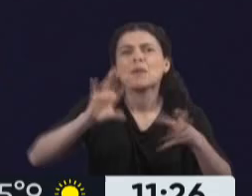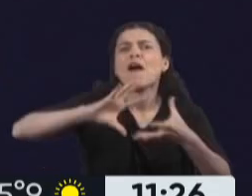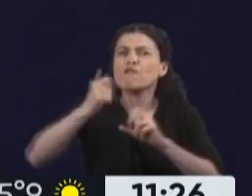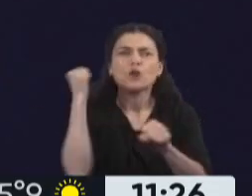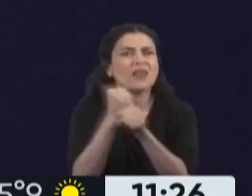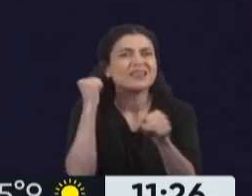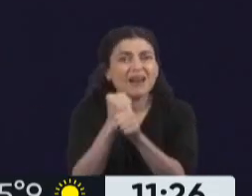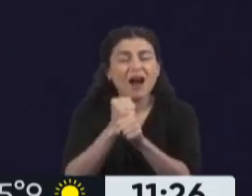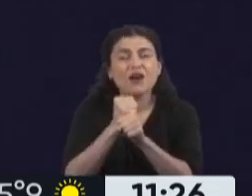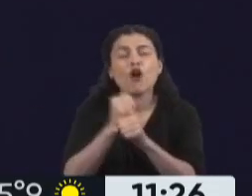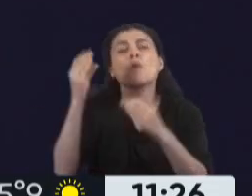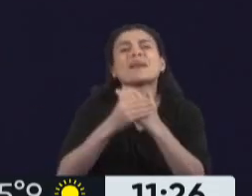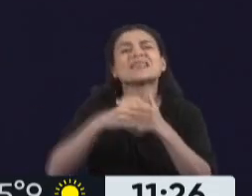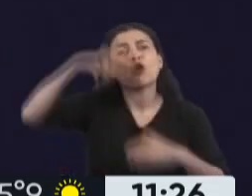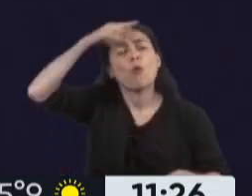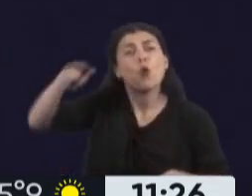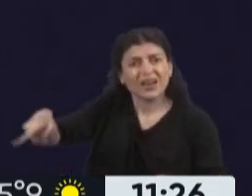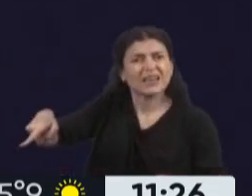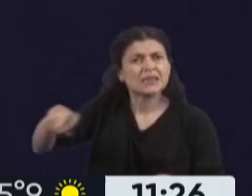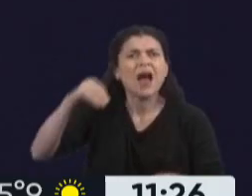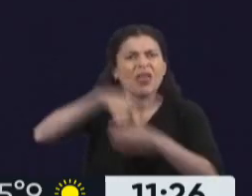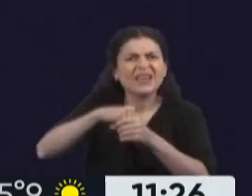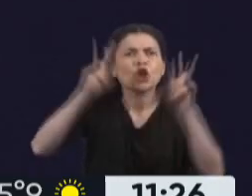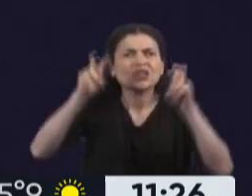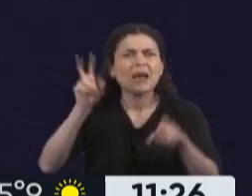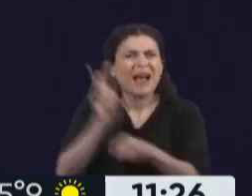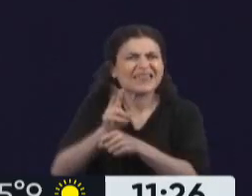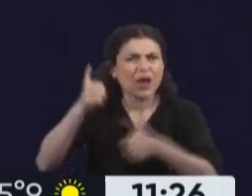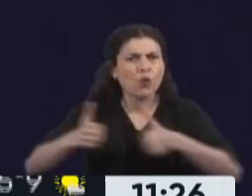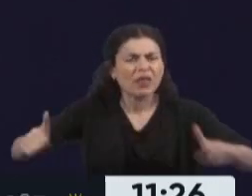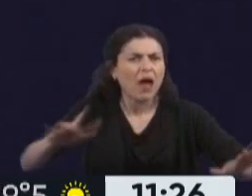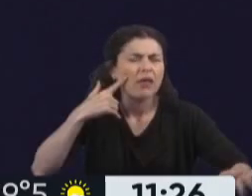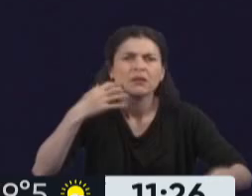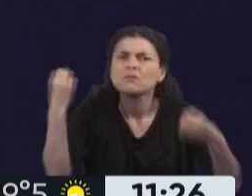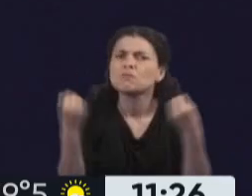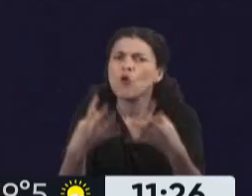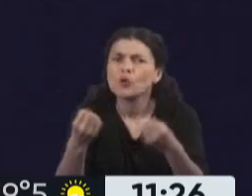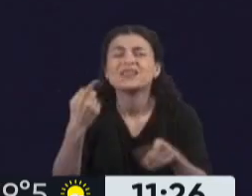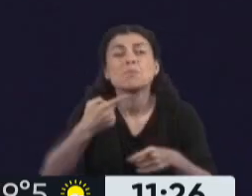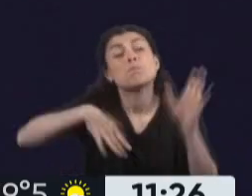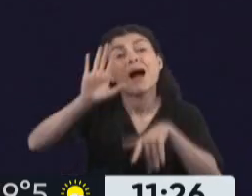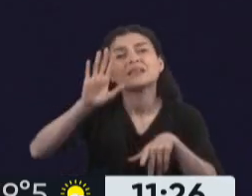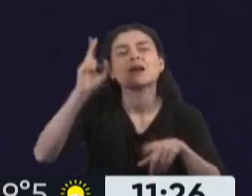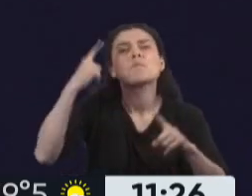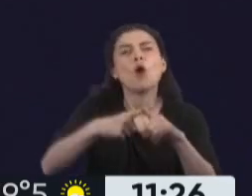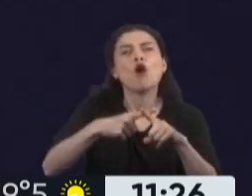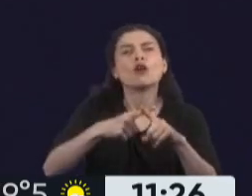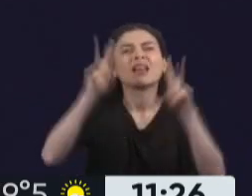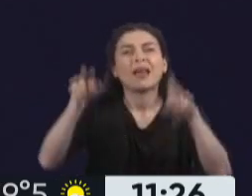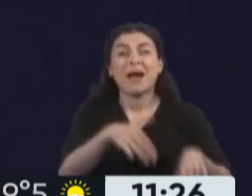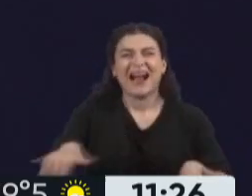del trabajo de la doctora Bullrich en materia de seguridad y específicamente en este tema en materia de orden público. Sí. La verdad que